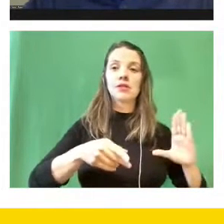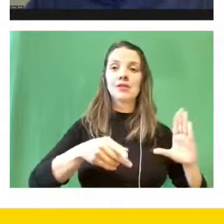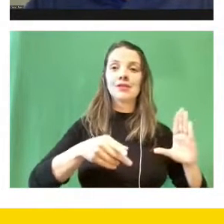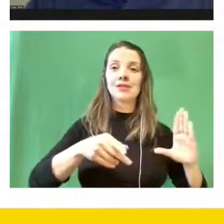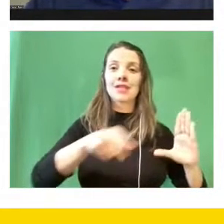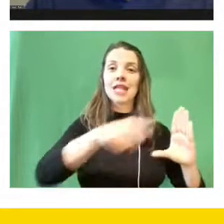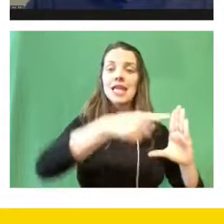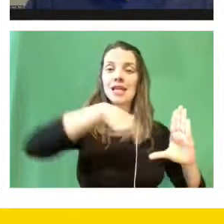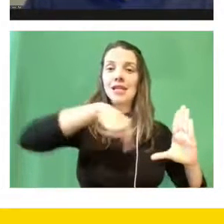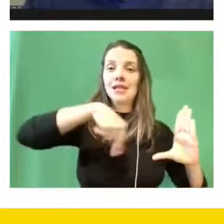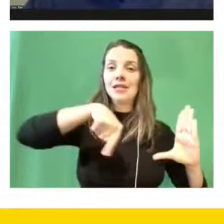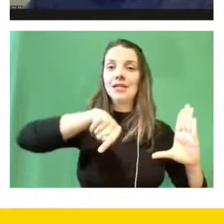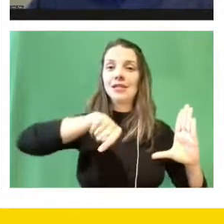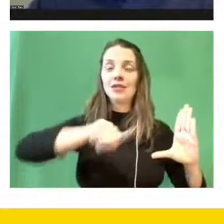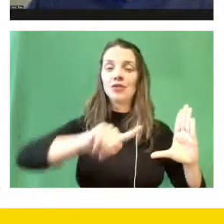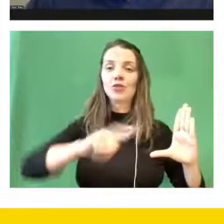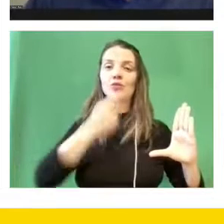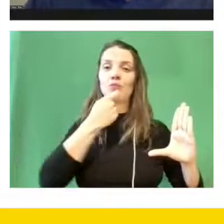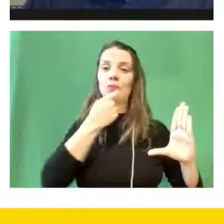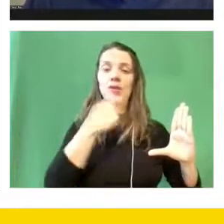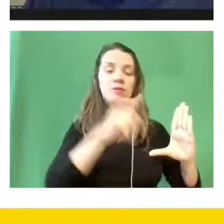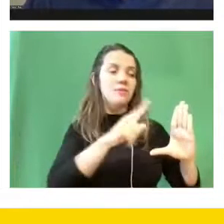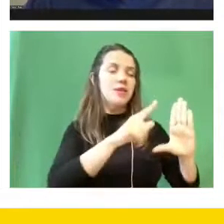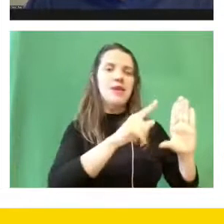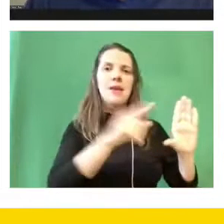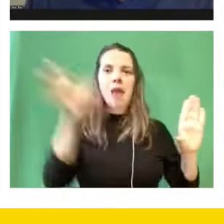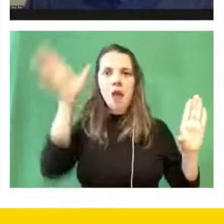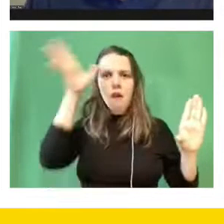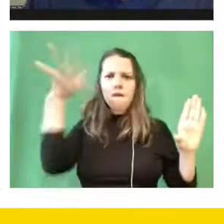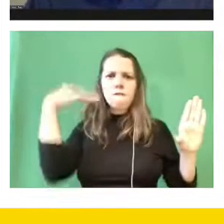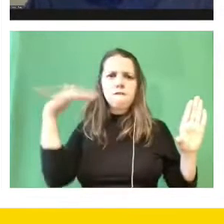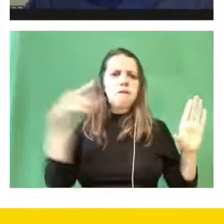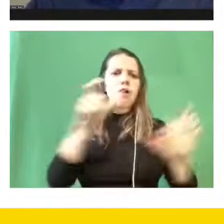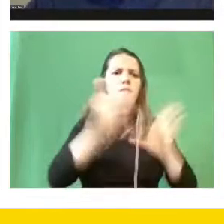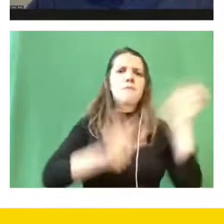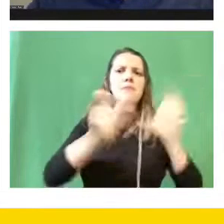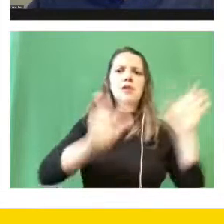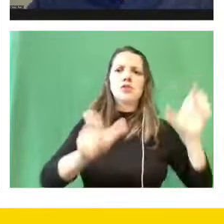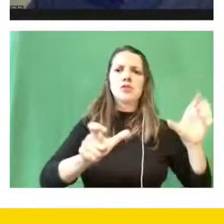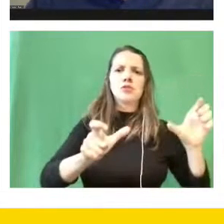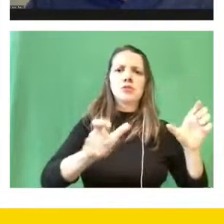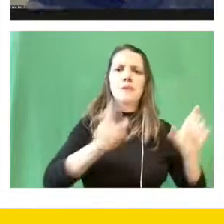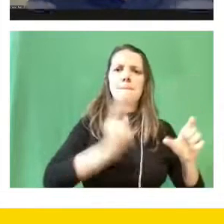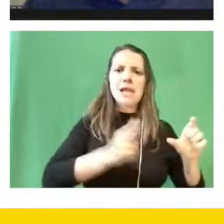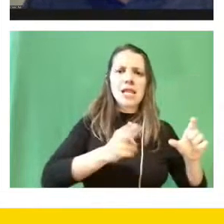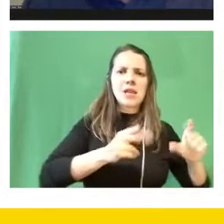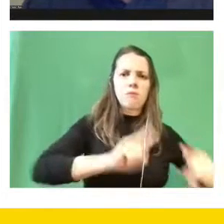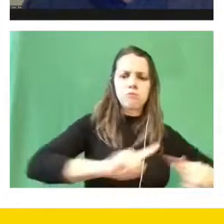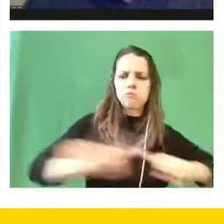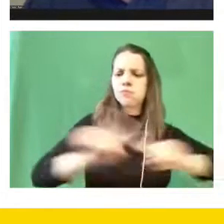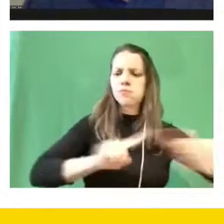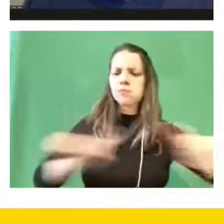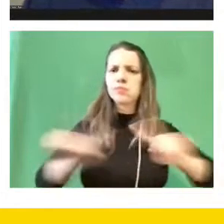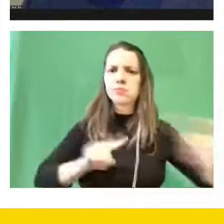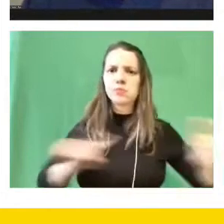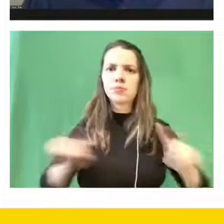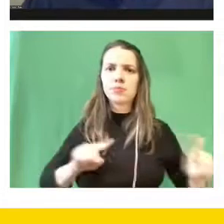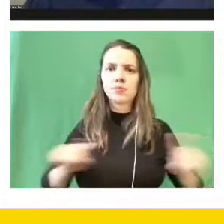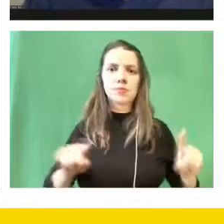de elaborar este plan de emergencia, este plan de evacuación, medir, determinar su amenaza, los escenarios de